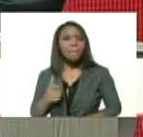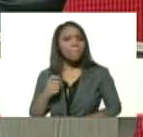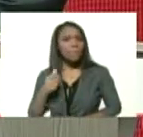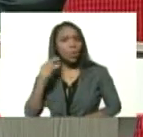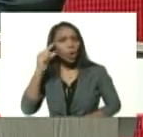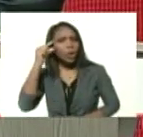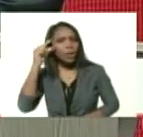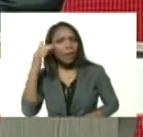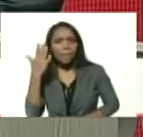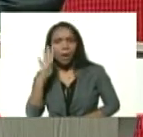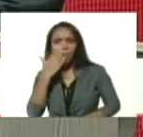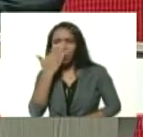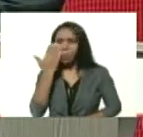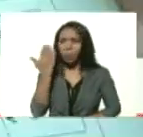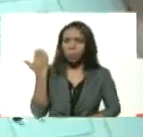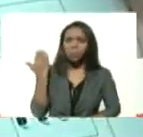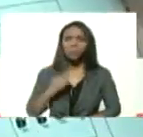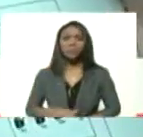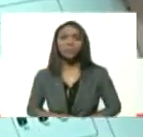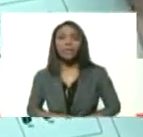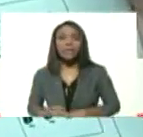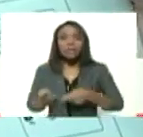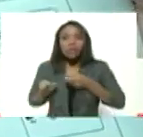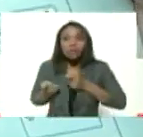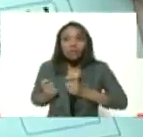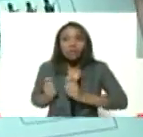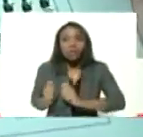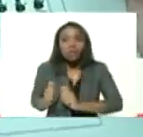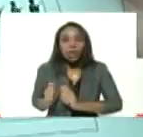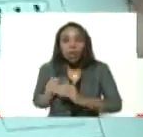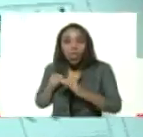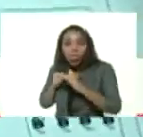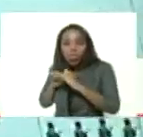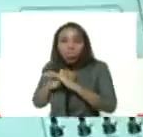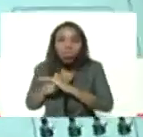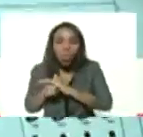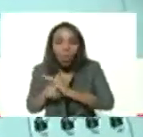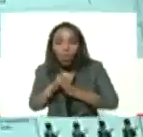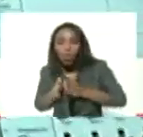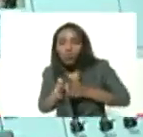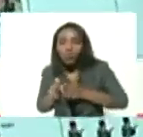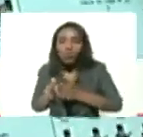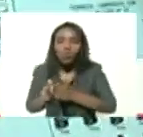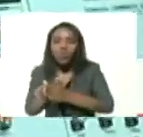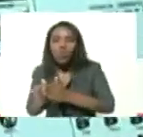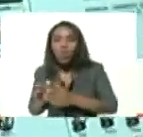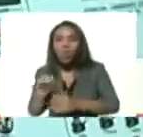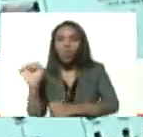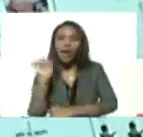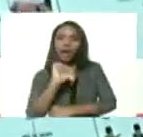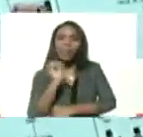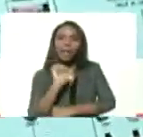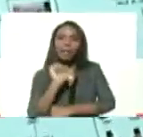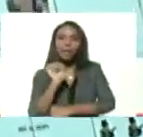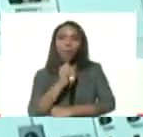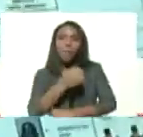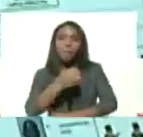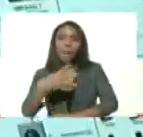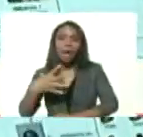días, intentando atravesar por una trocha con una camioneta Hilux